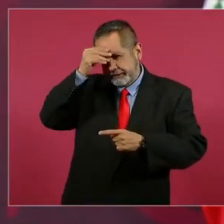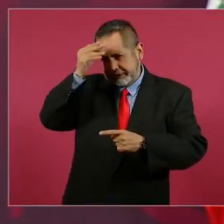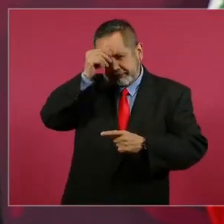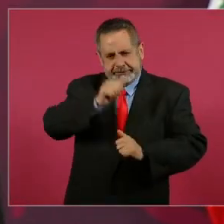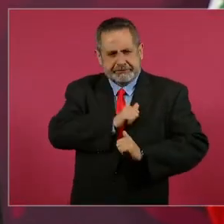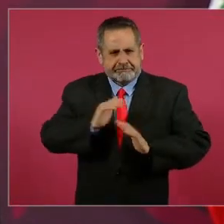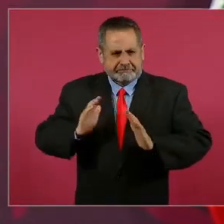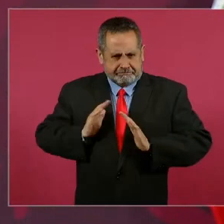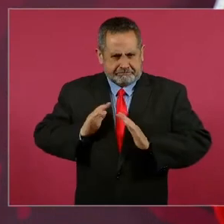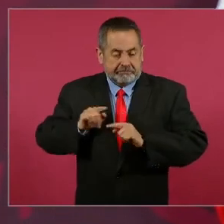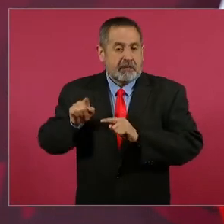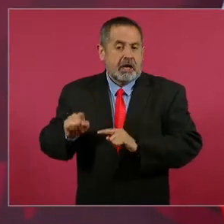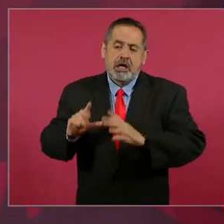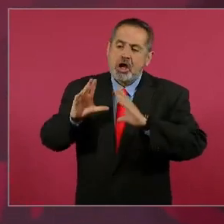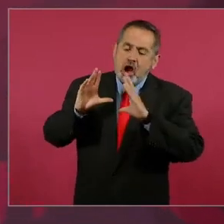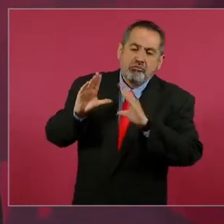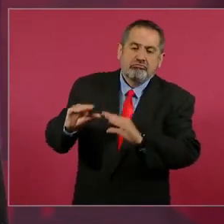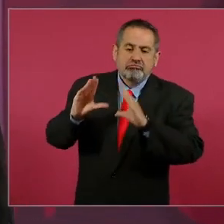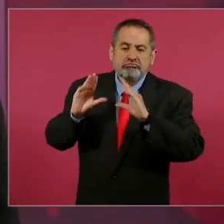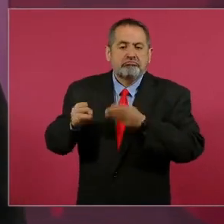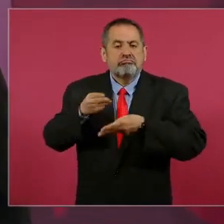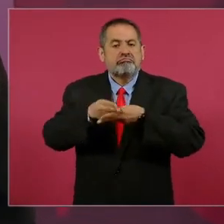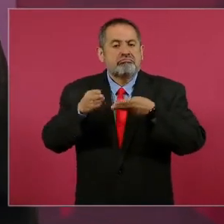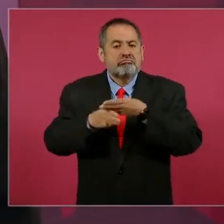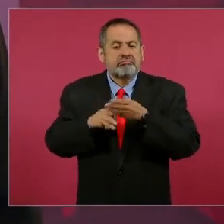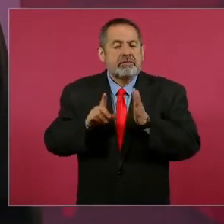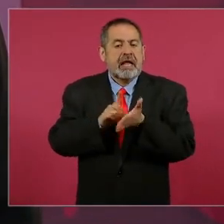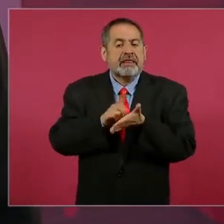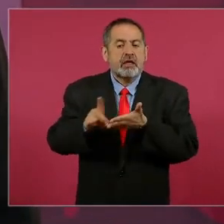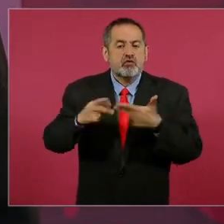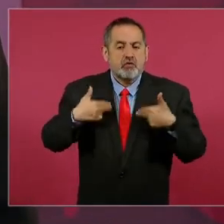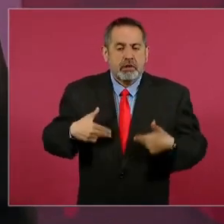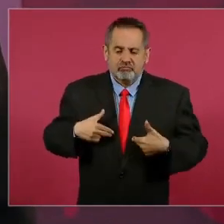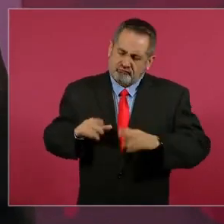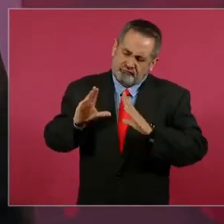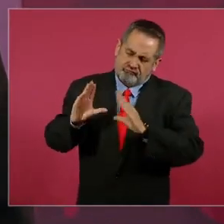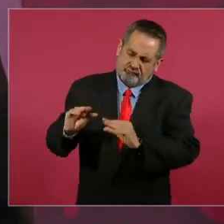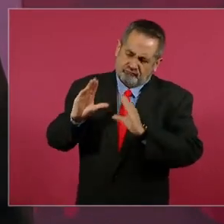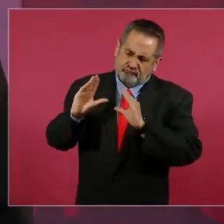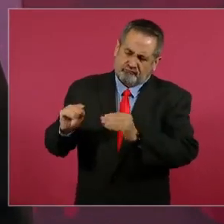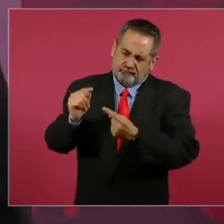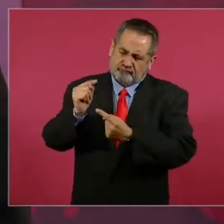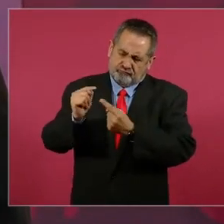estén impartiendo materias sobre derechos humanos